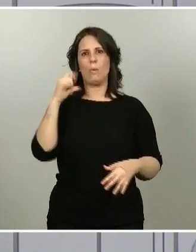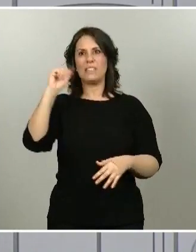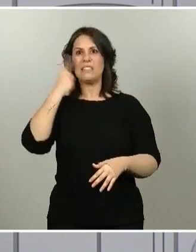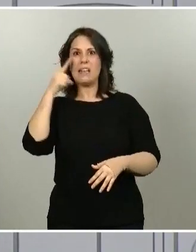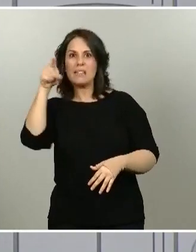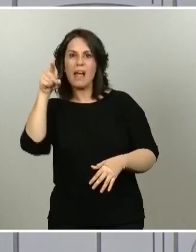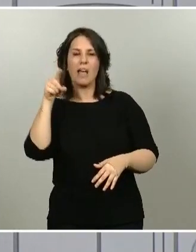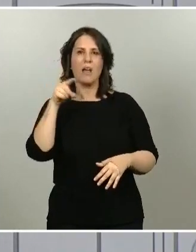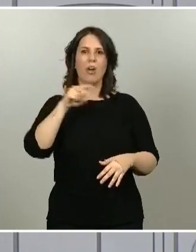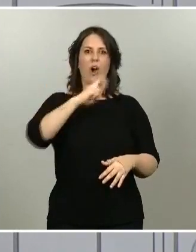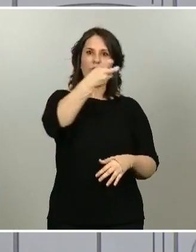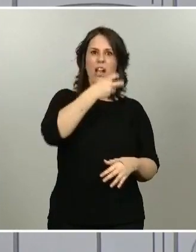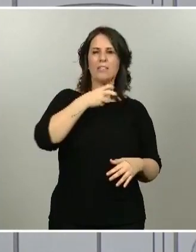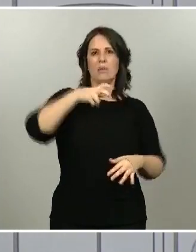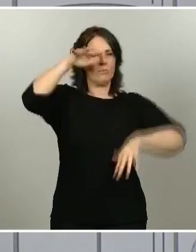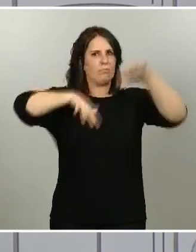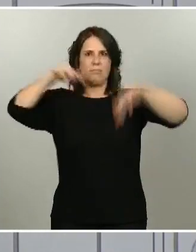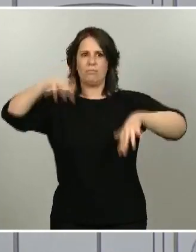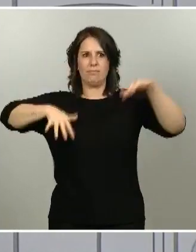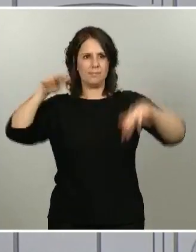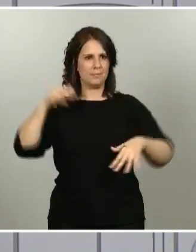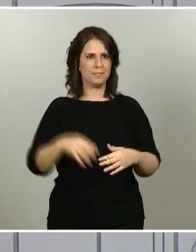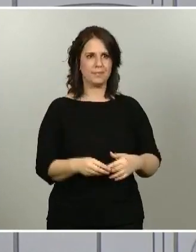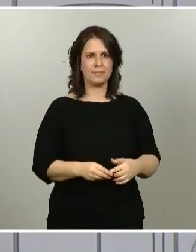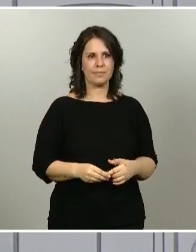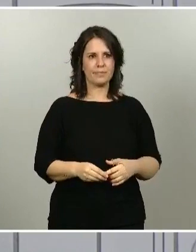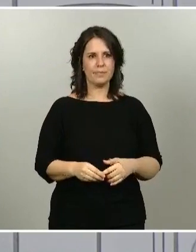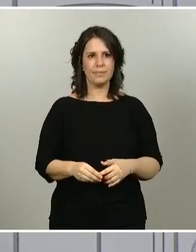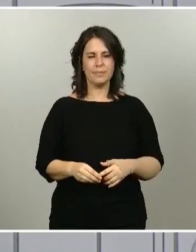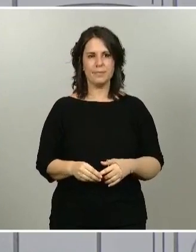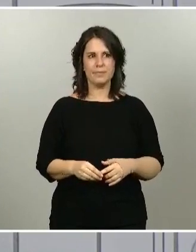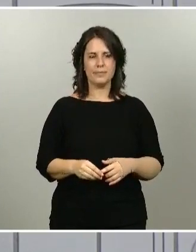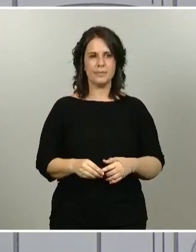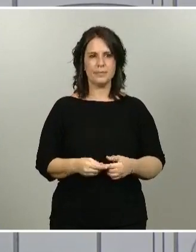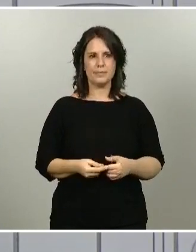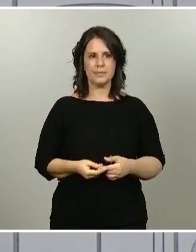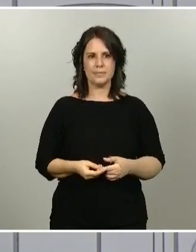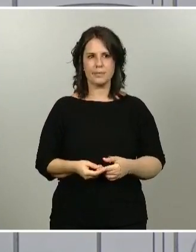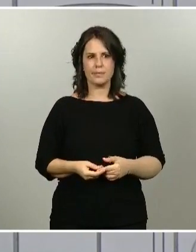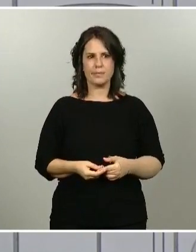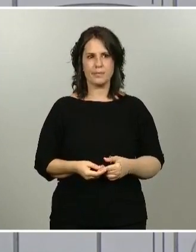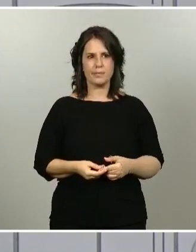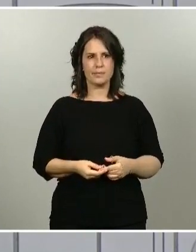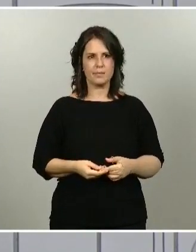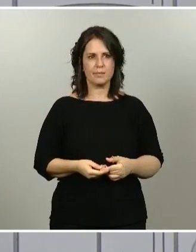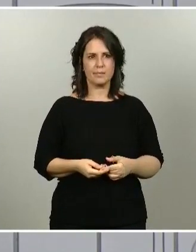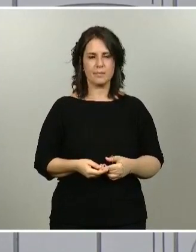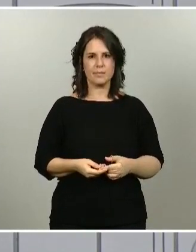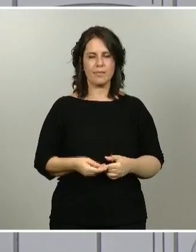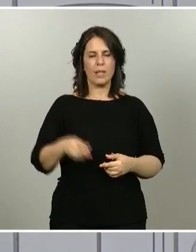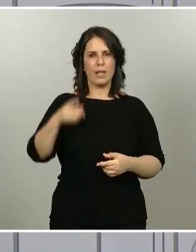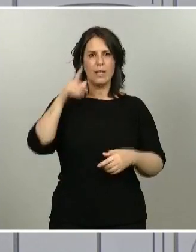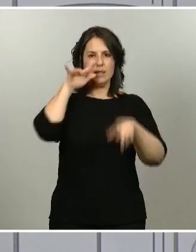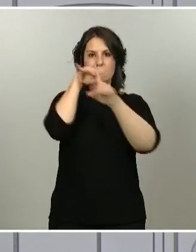detectar otras. Dicho eso, sí que es cierto que igual que bajan los casos detectados, también están bajando los casos